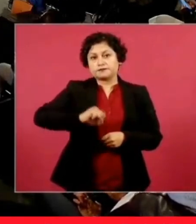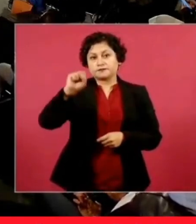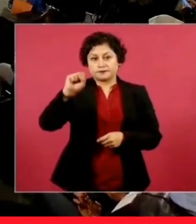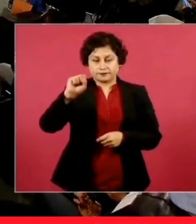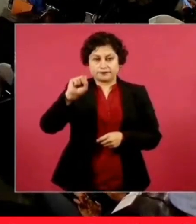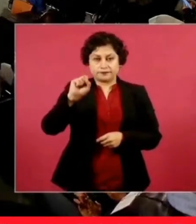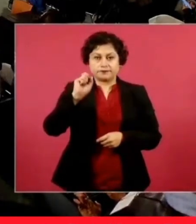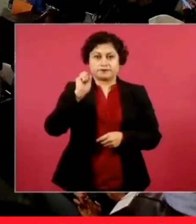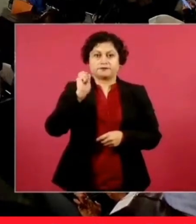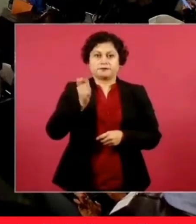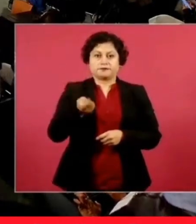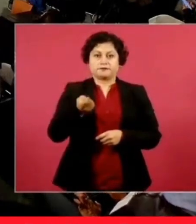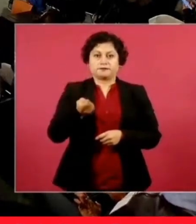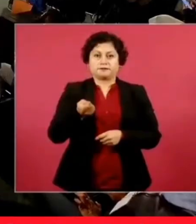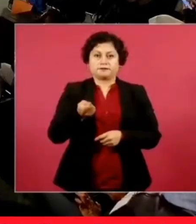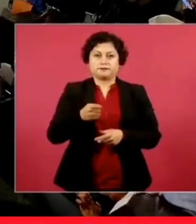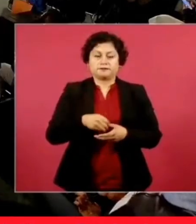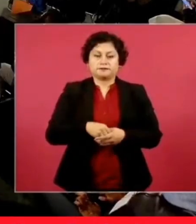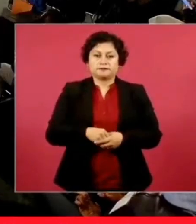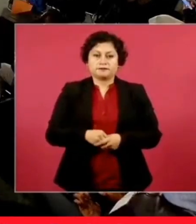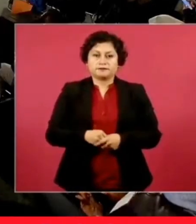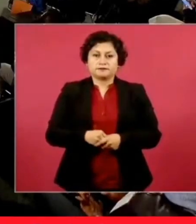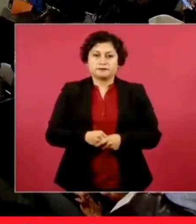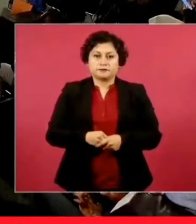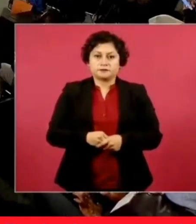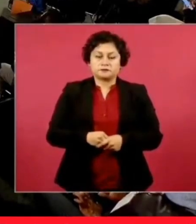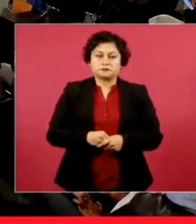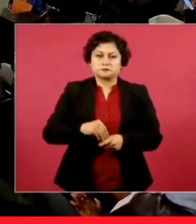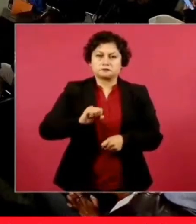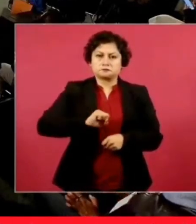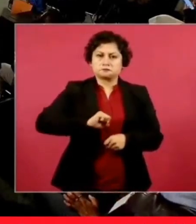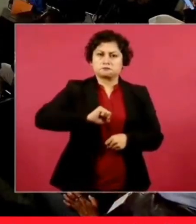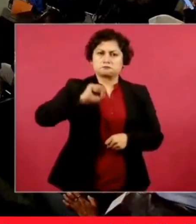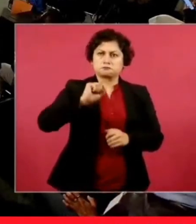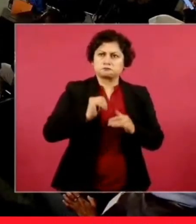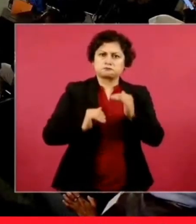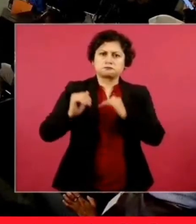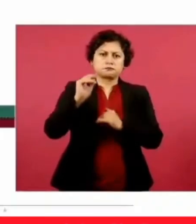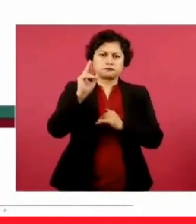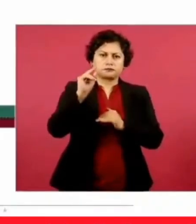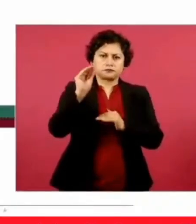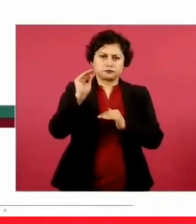Seguimos teniendo inflación baja en energéticos,